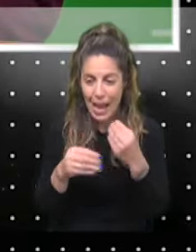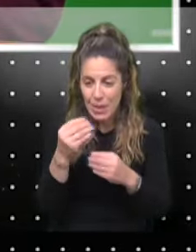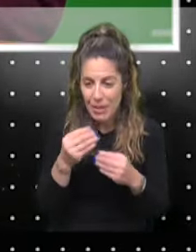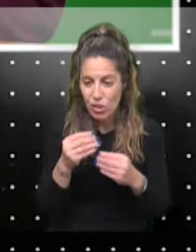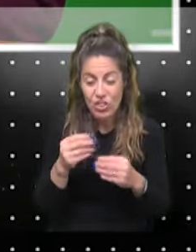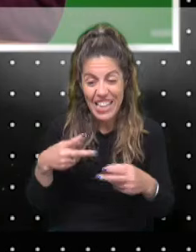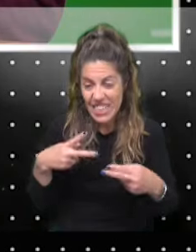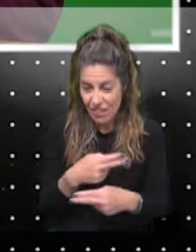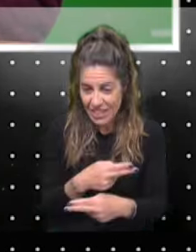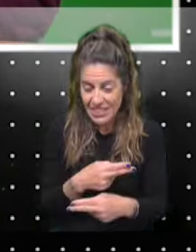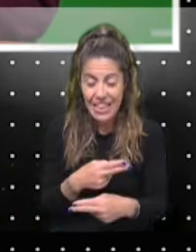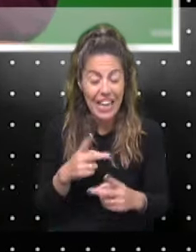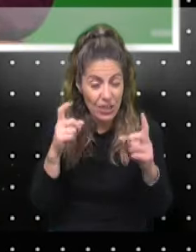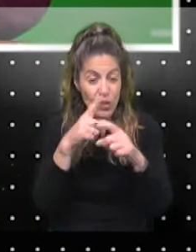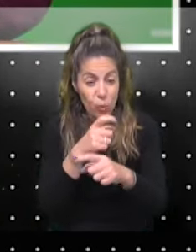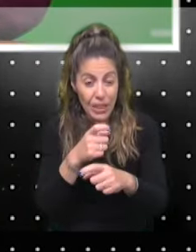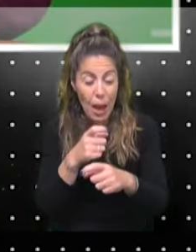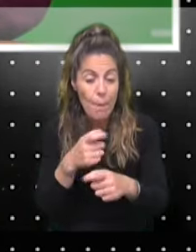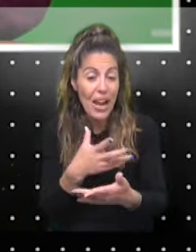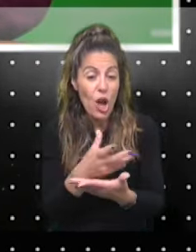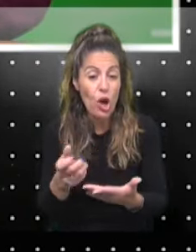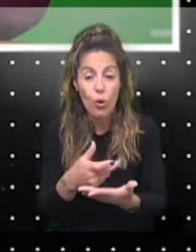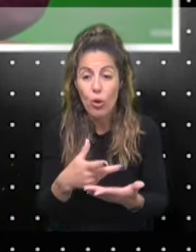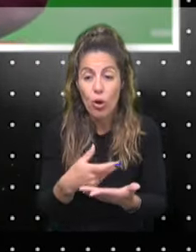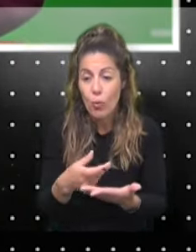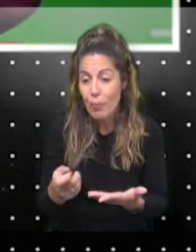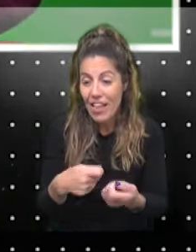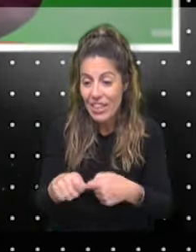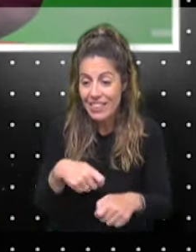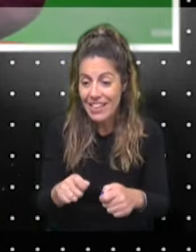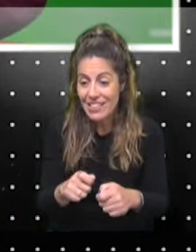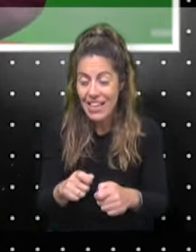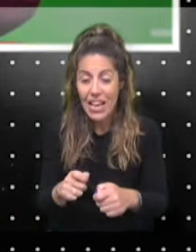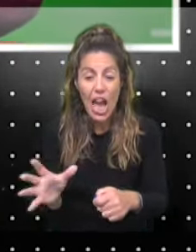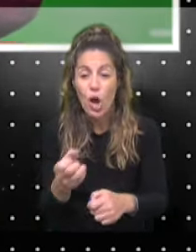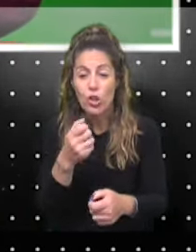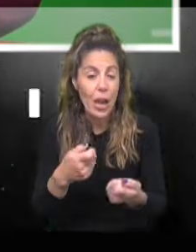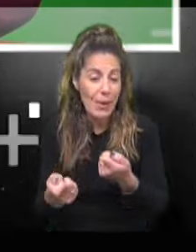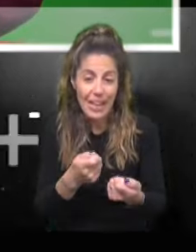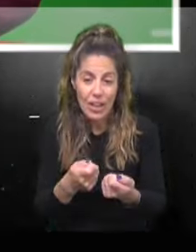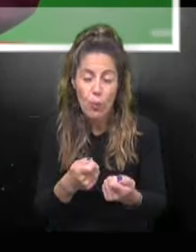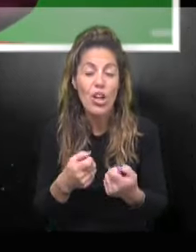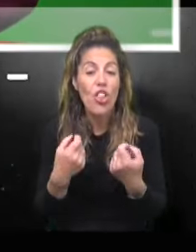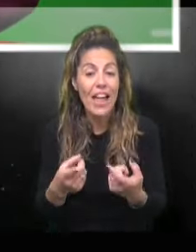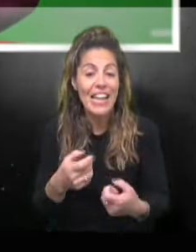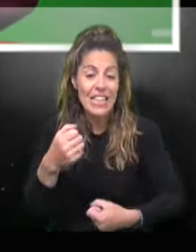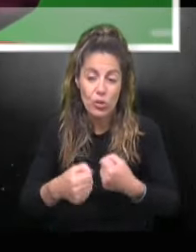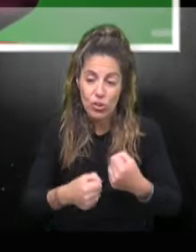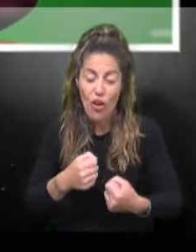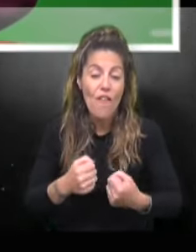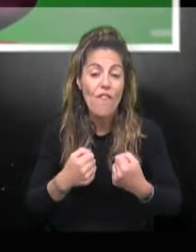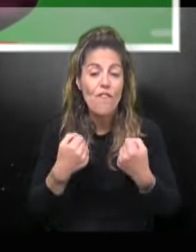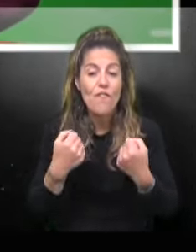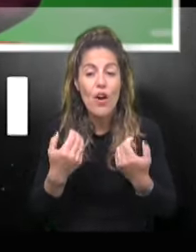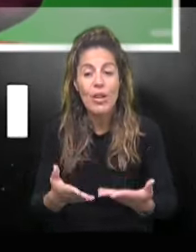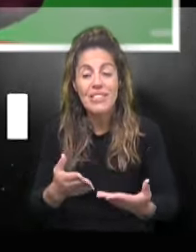para comercializarse fresco industrializar losos favorecer el proceso de industrialización favorecer que ese proceso